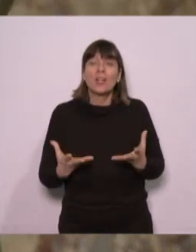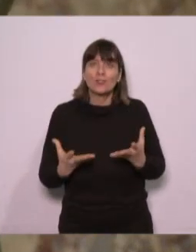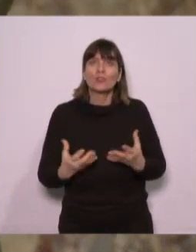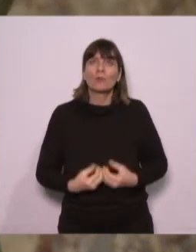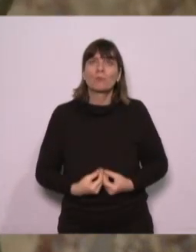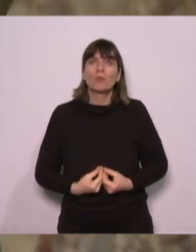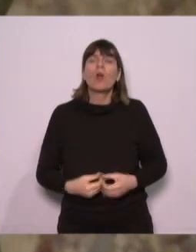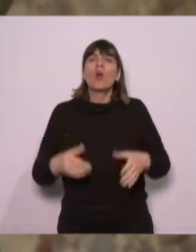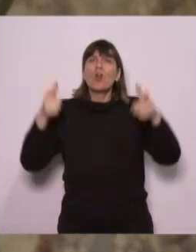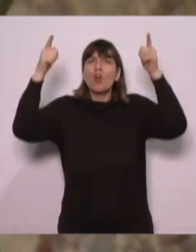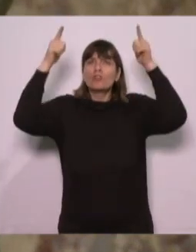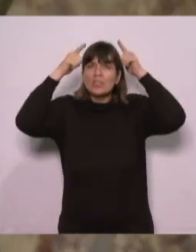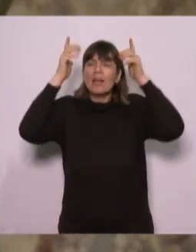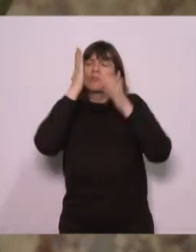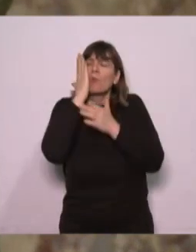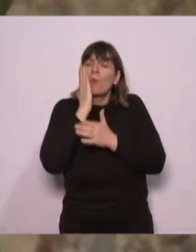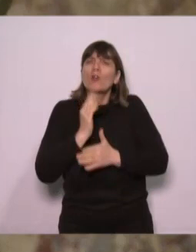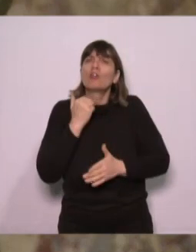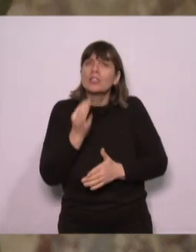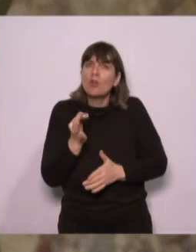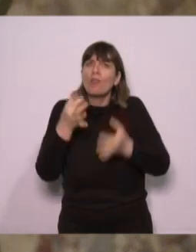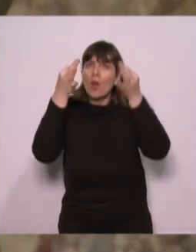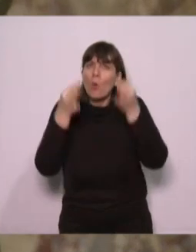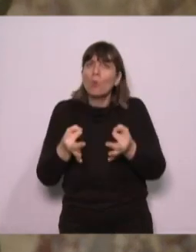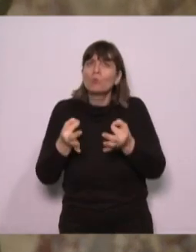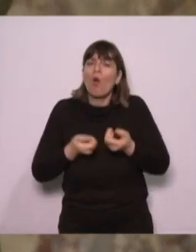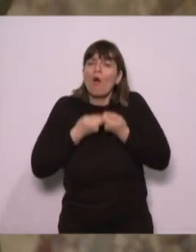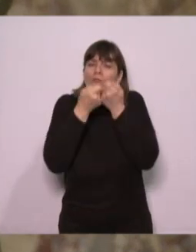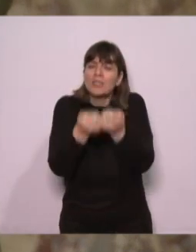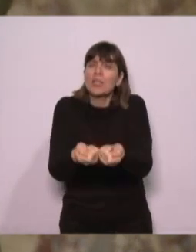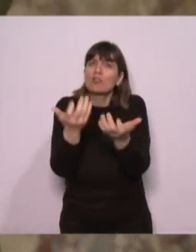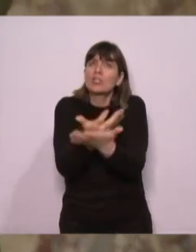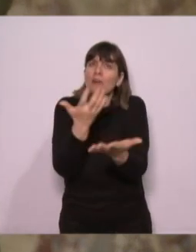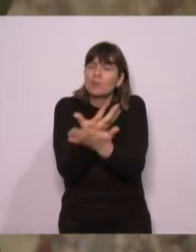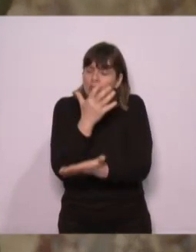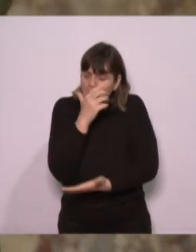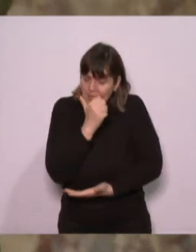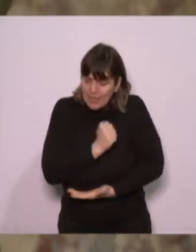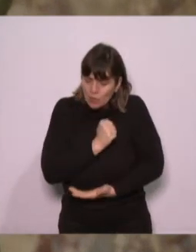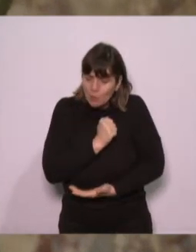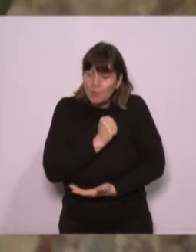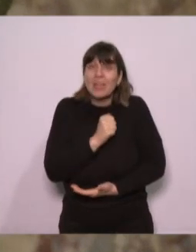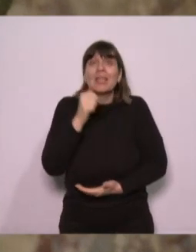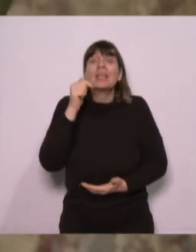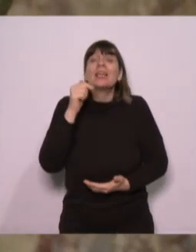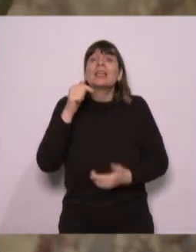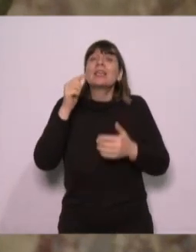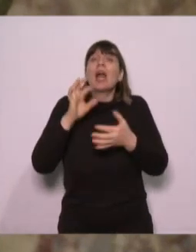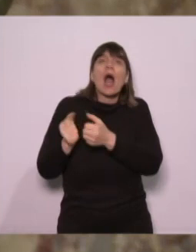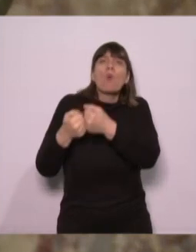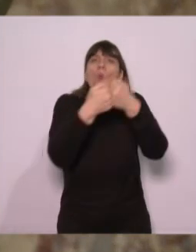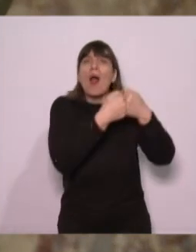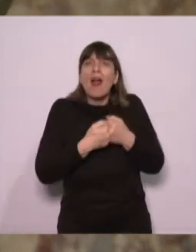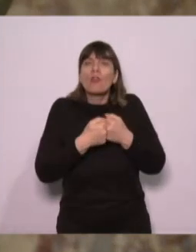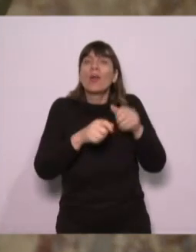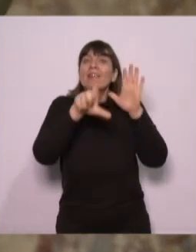Por eso, los santos hijos de los justos ofrecieron sacrificios en secreto, y establecieron